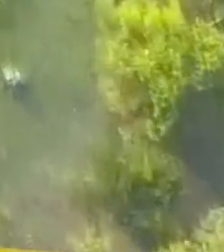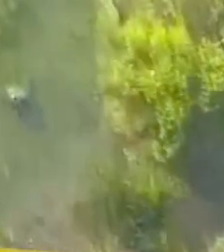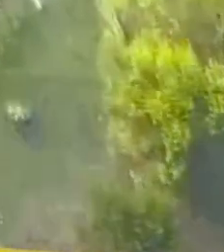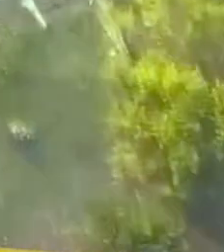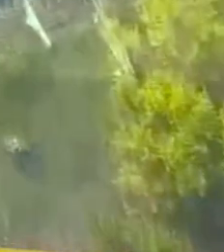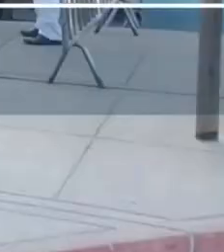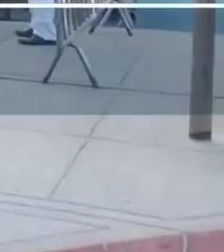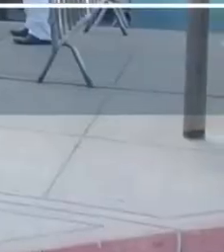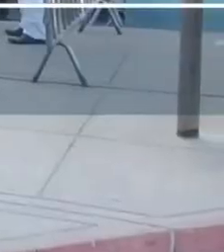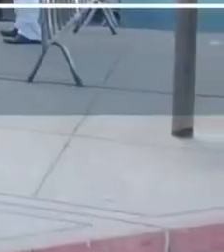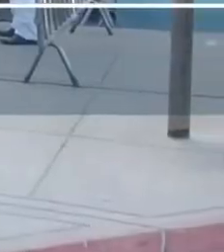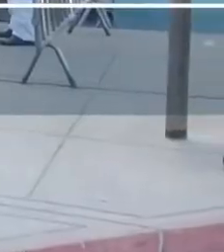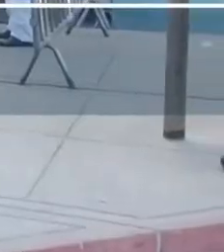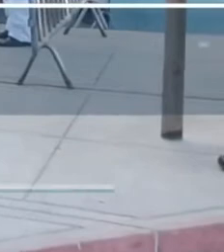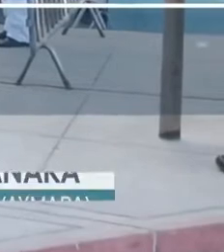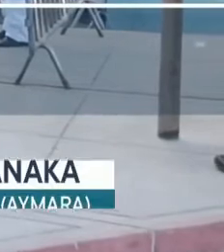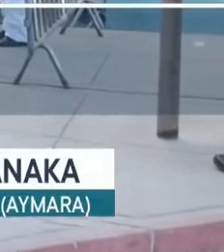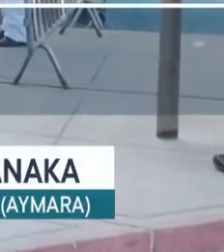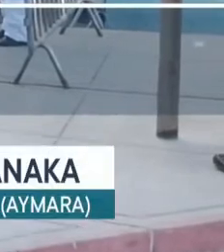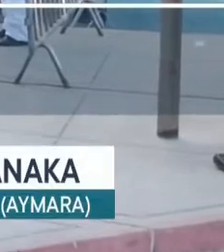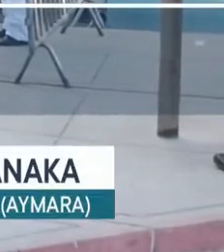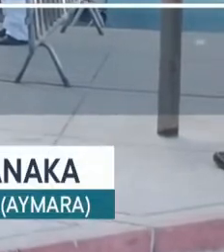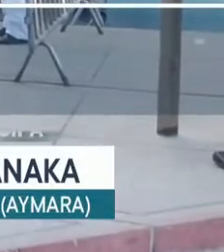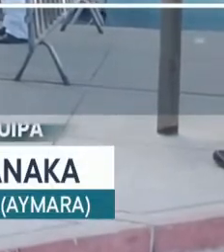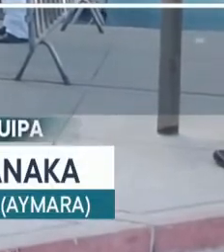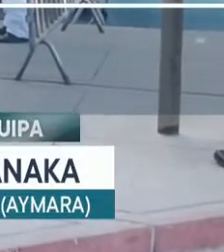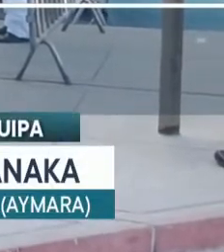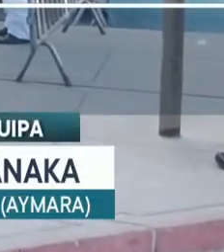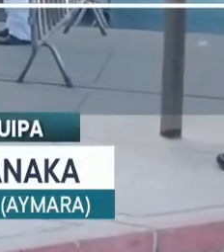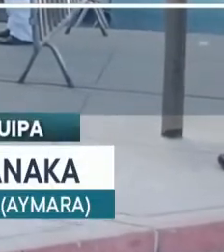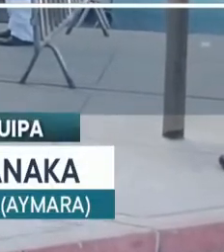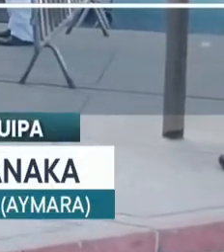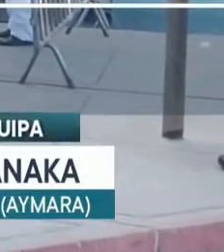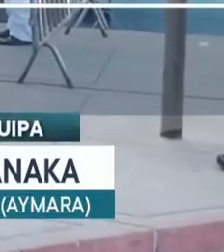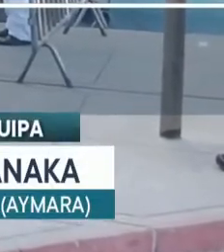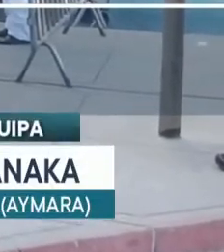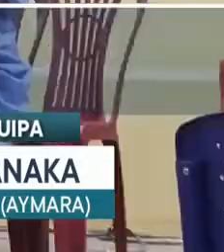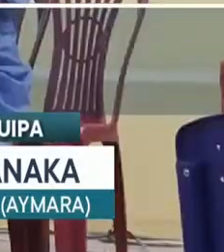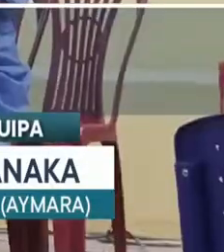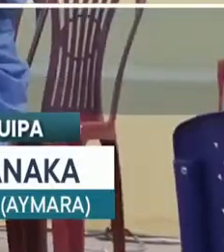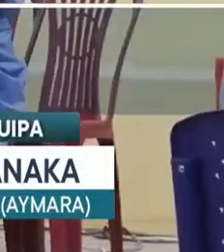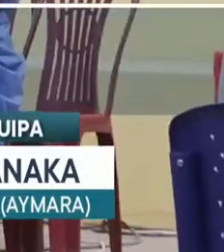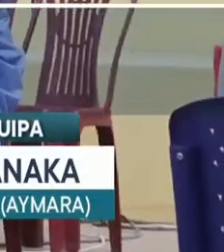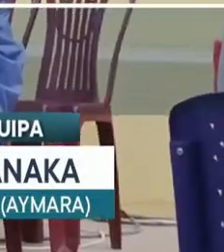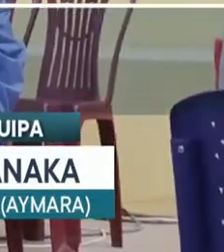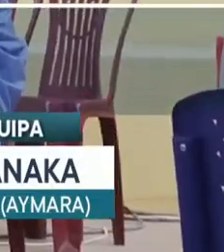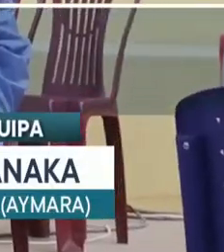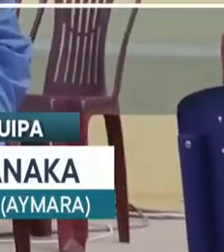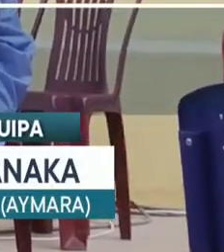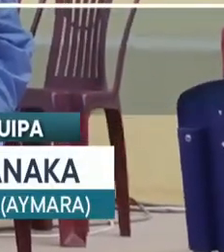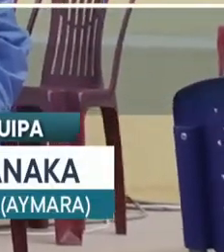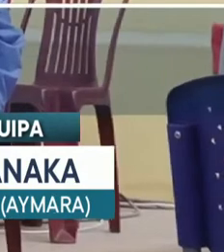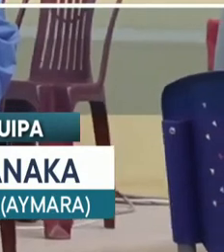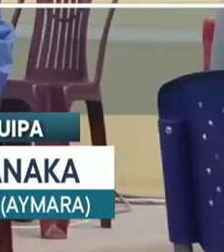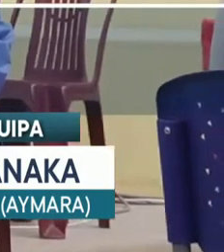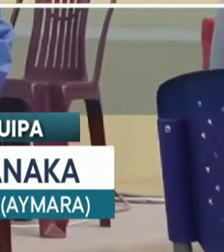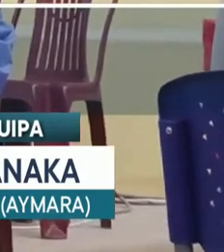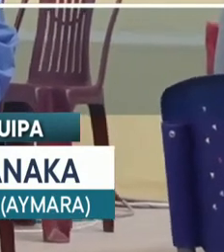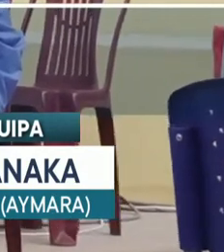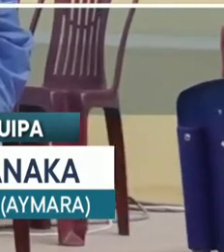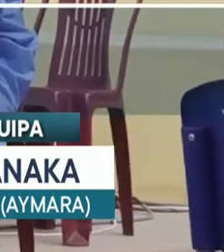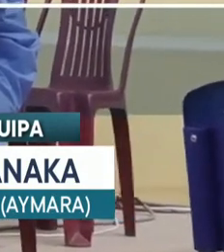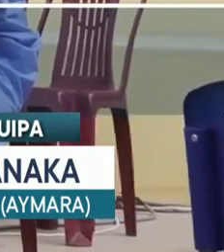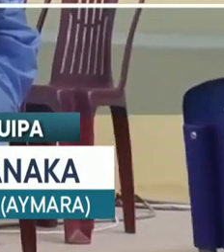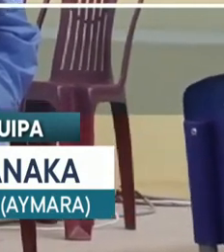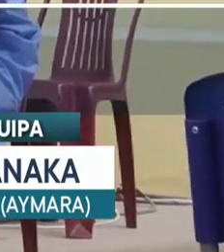Hichajar equipa sulka suikama puretz abhanyani hilkuyakanakak umar ekt ay utataipita jupanakawa yadhat ayan